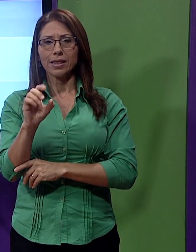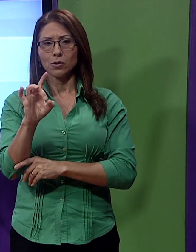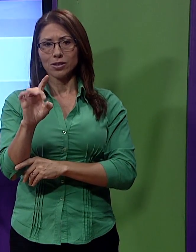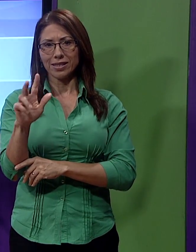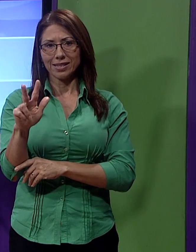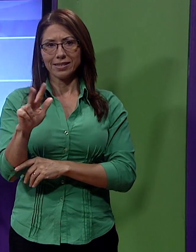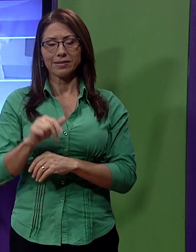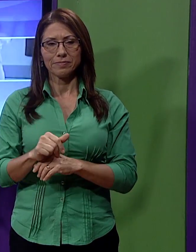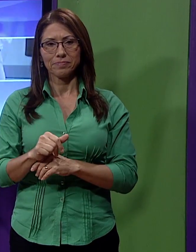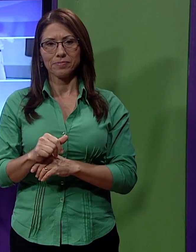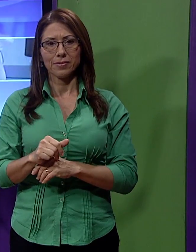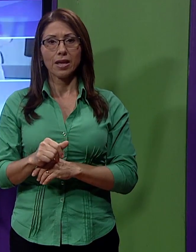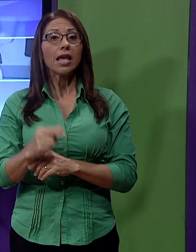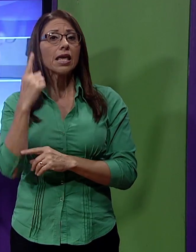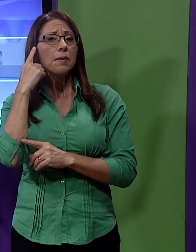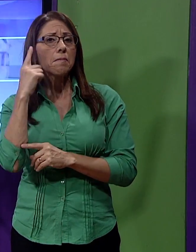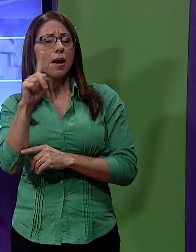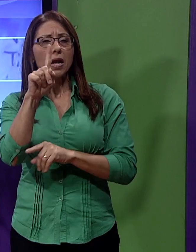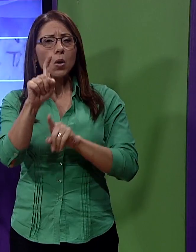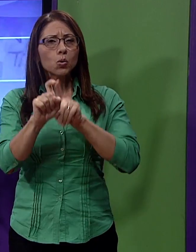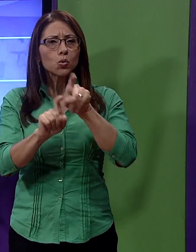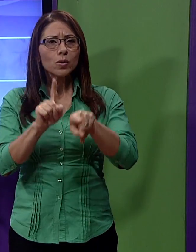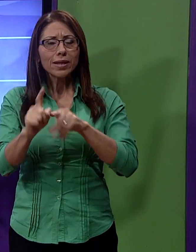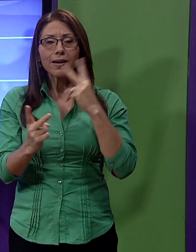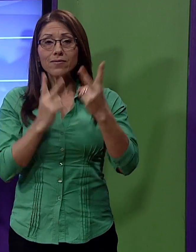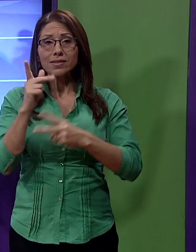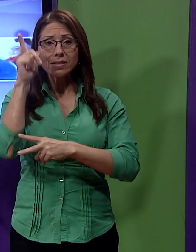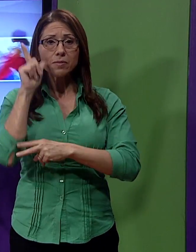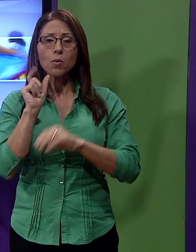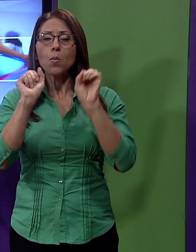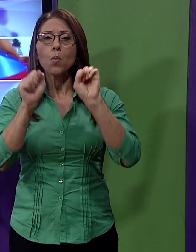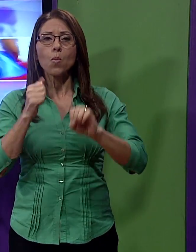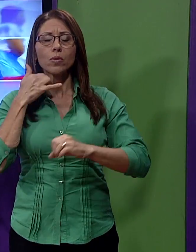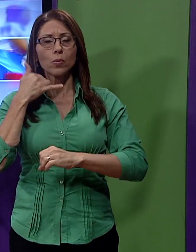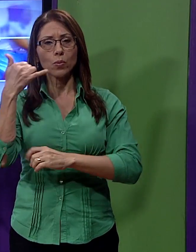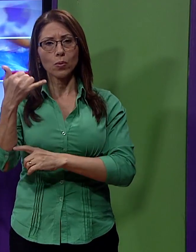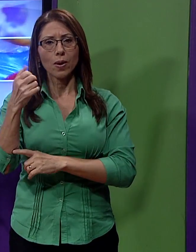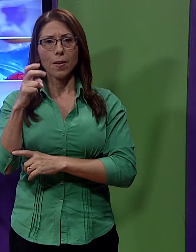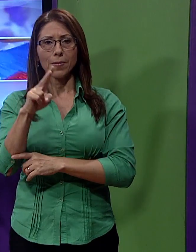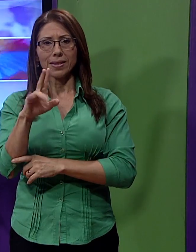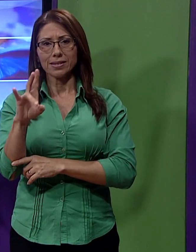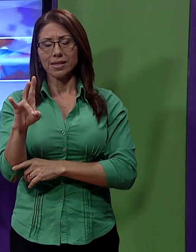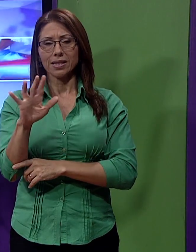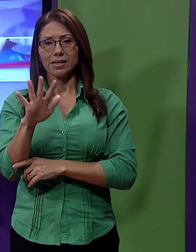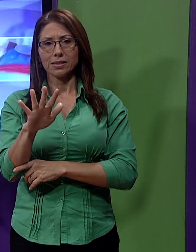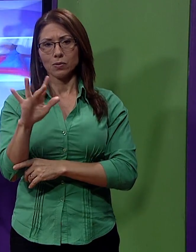2556-3083. Y para consultar sobre la visita a Limón, puede comunicarse al teléfono